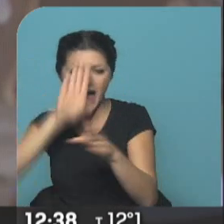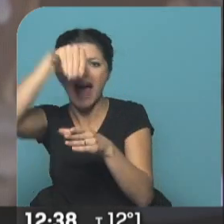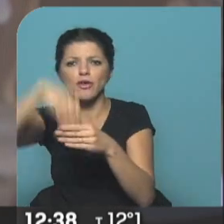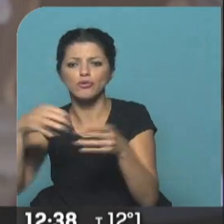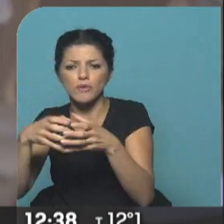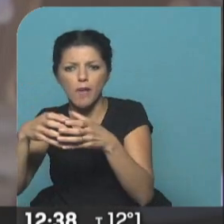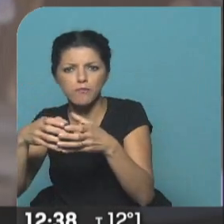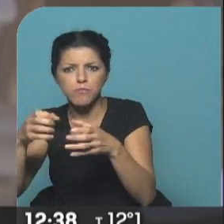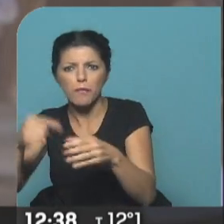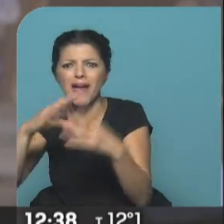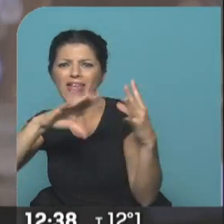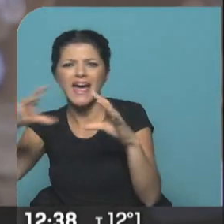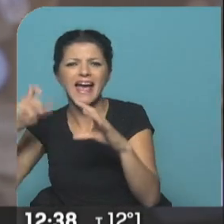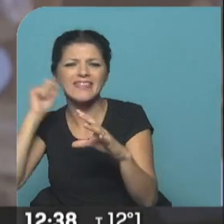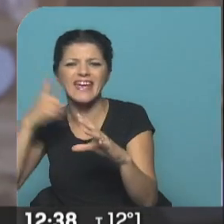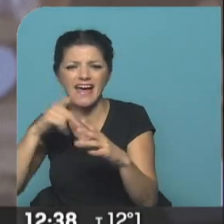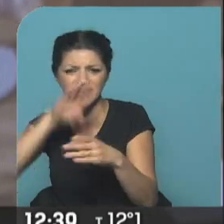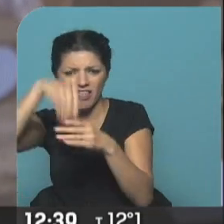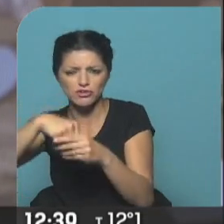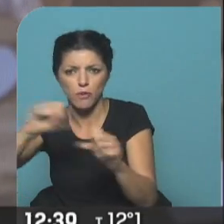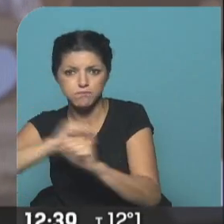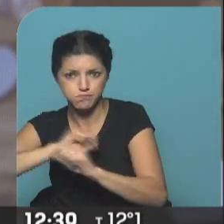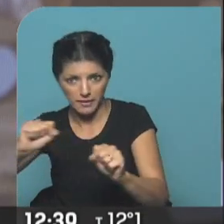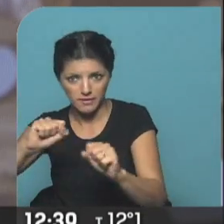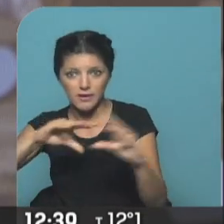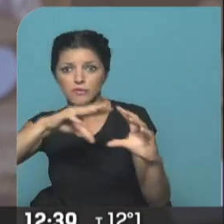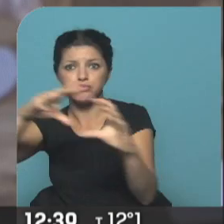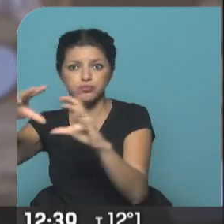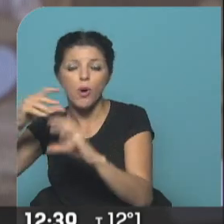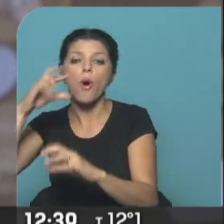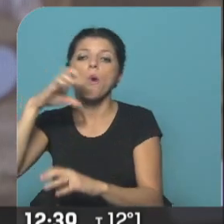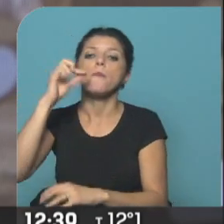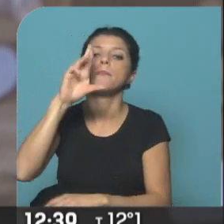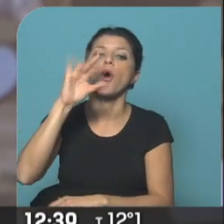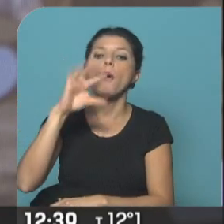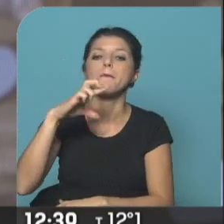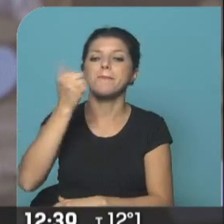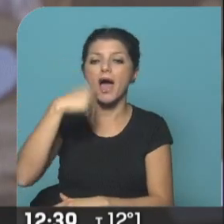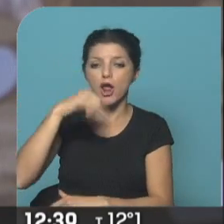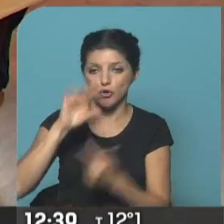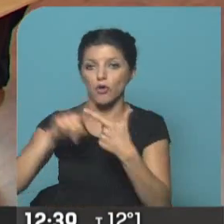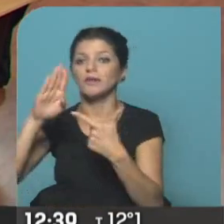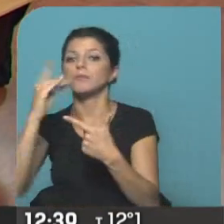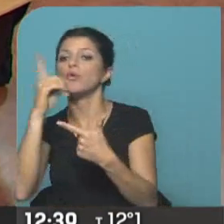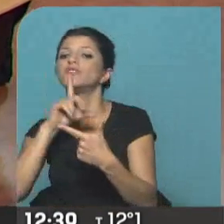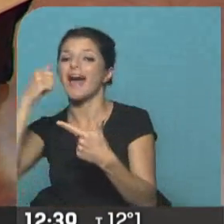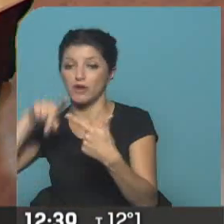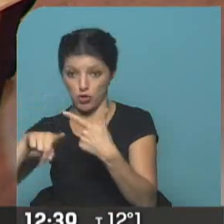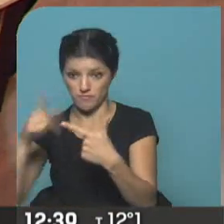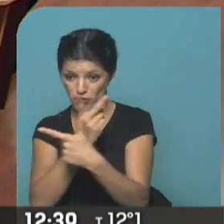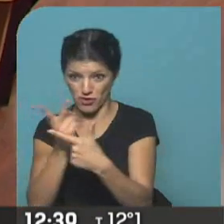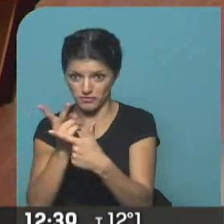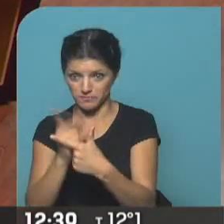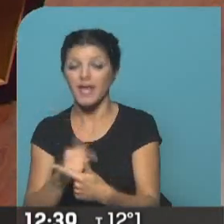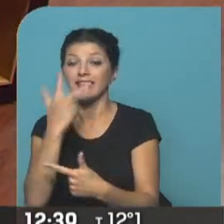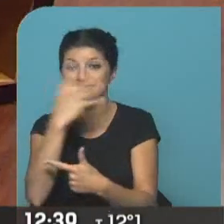de gas que aparentemente habría habido gas propano y gas butano, habría 35 de ellas, y muere una